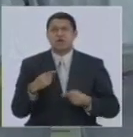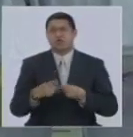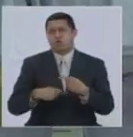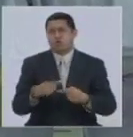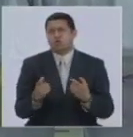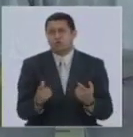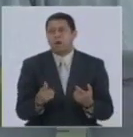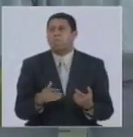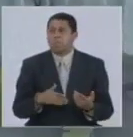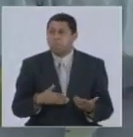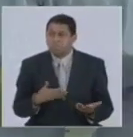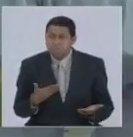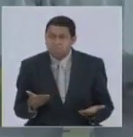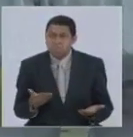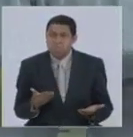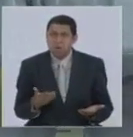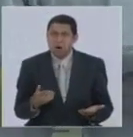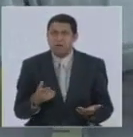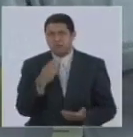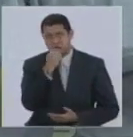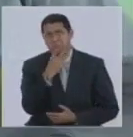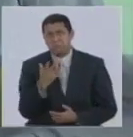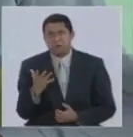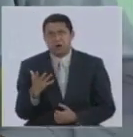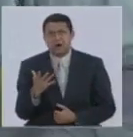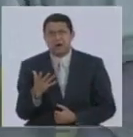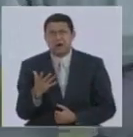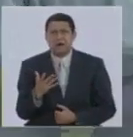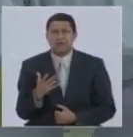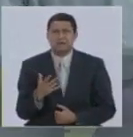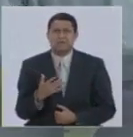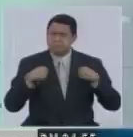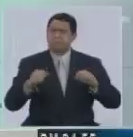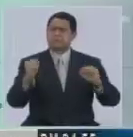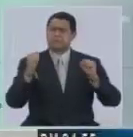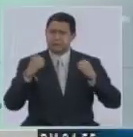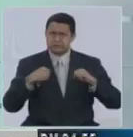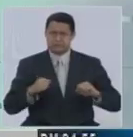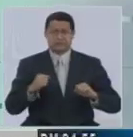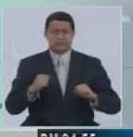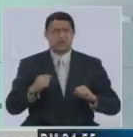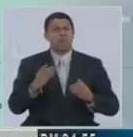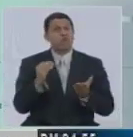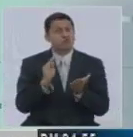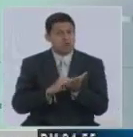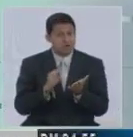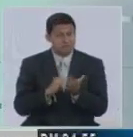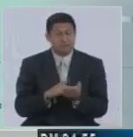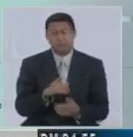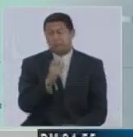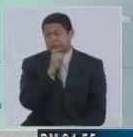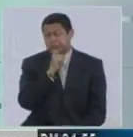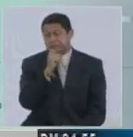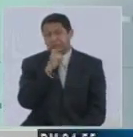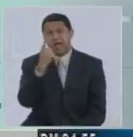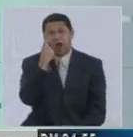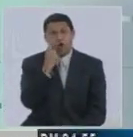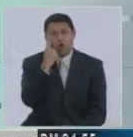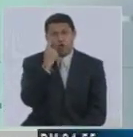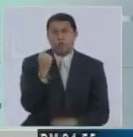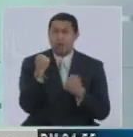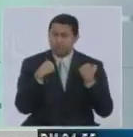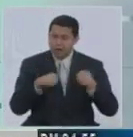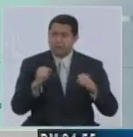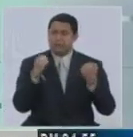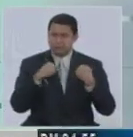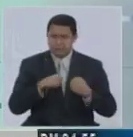que obviamente adquiera un beneficio. Para la necesidad de... Y muchas veces nos cuesta crear el hábito de entrenar o